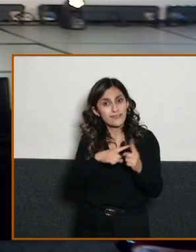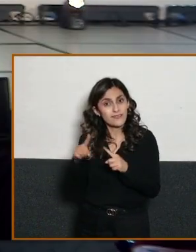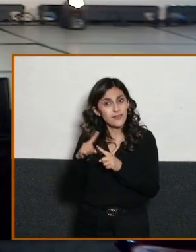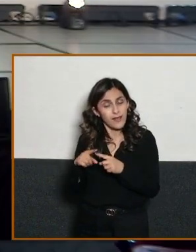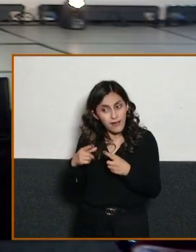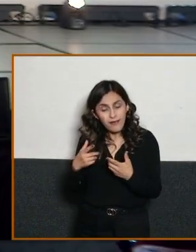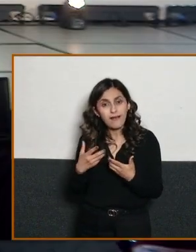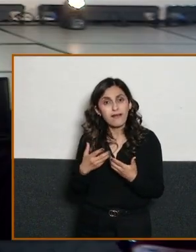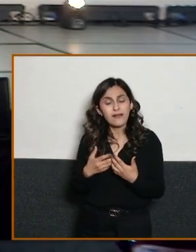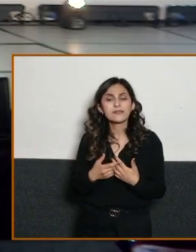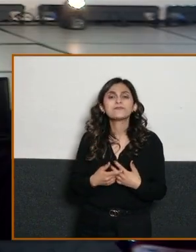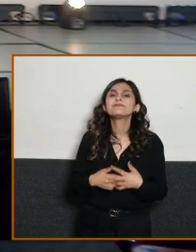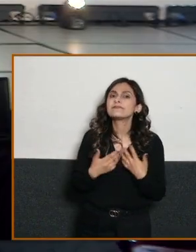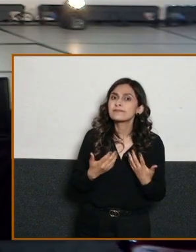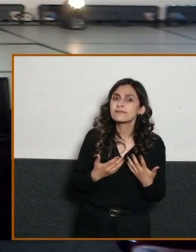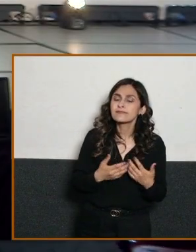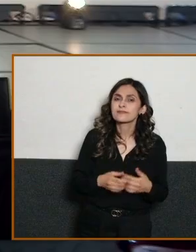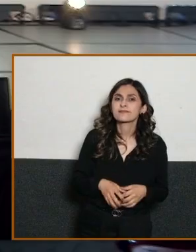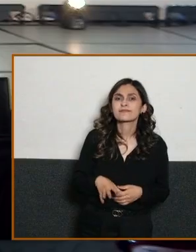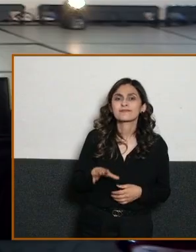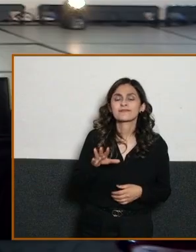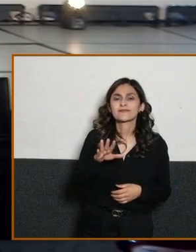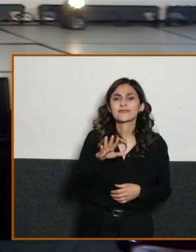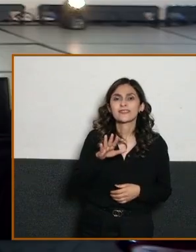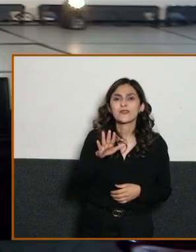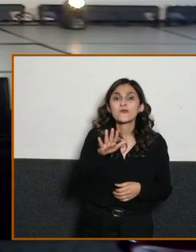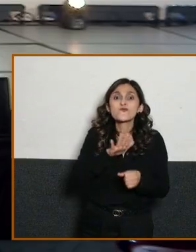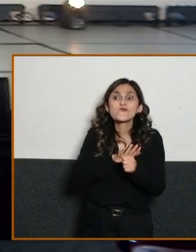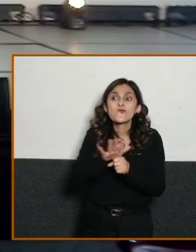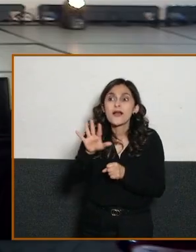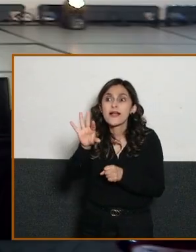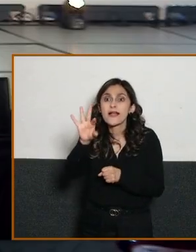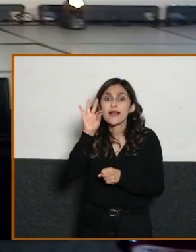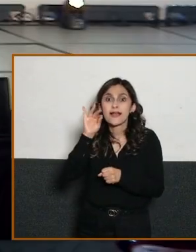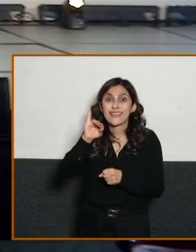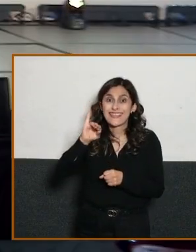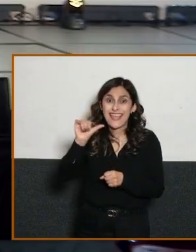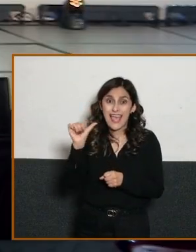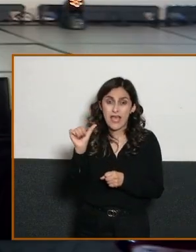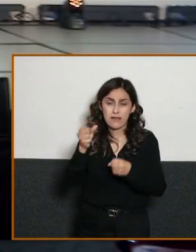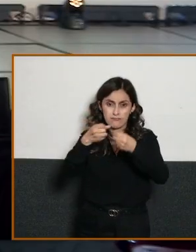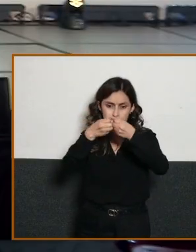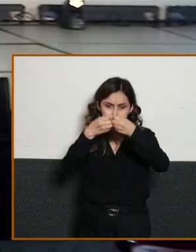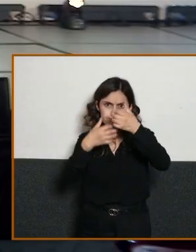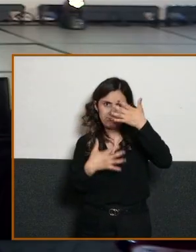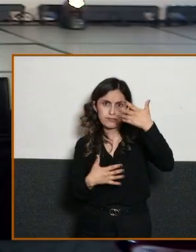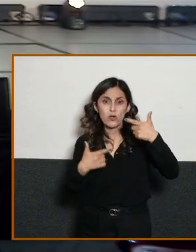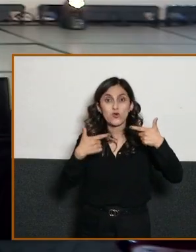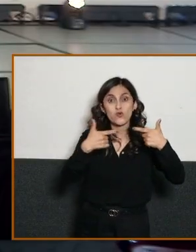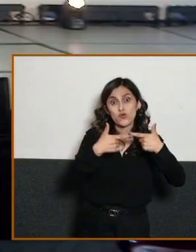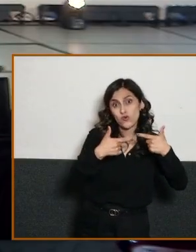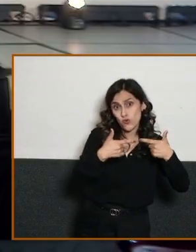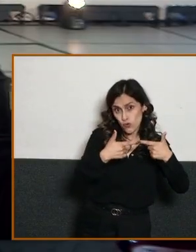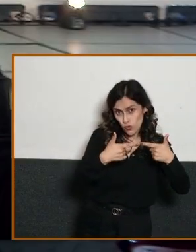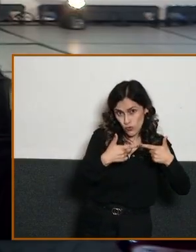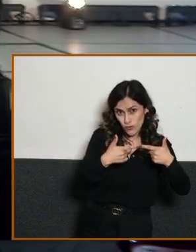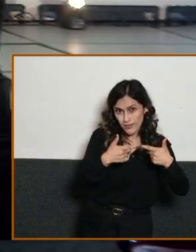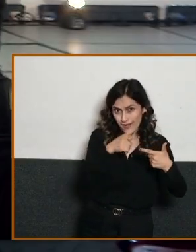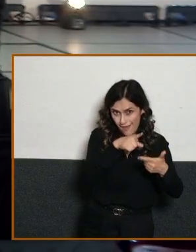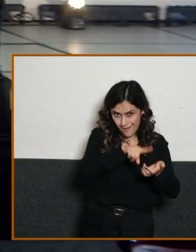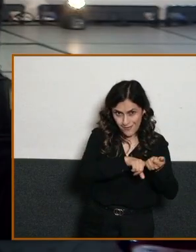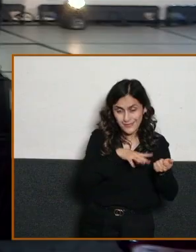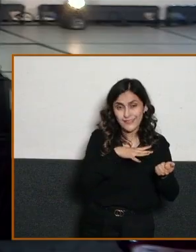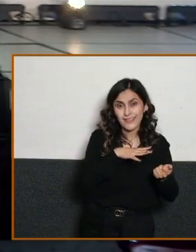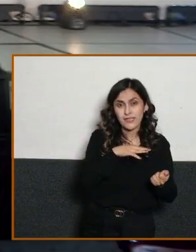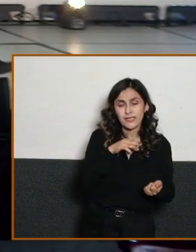es, ¿cuál inteligencia artificial escoger? Ahora tenemos Google con Gemini, que acaba de sacar un nuevo